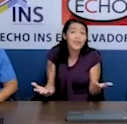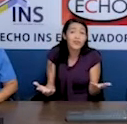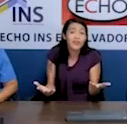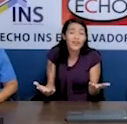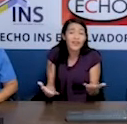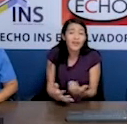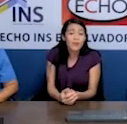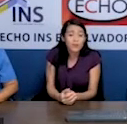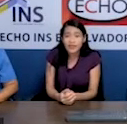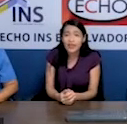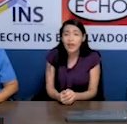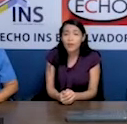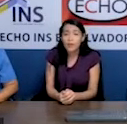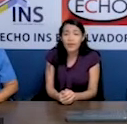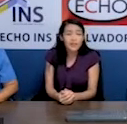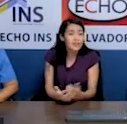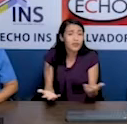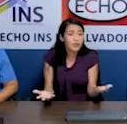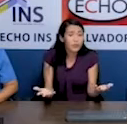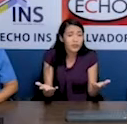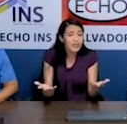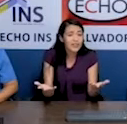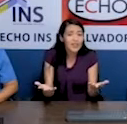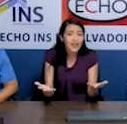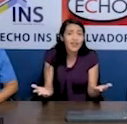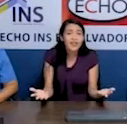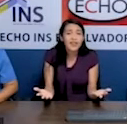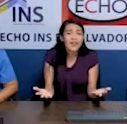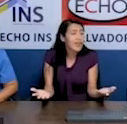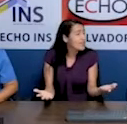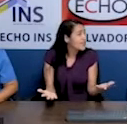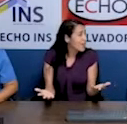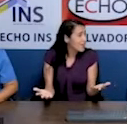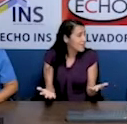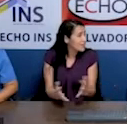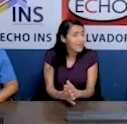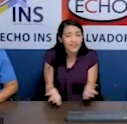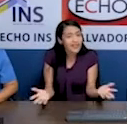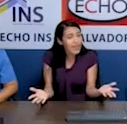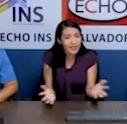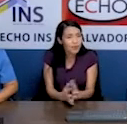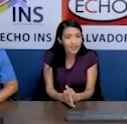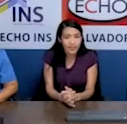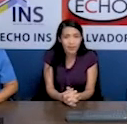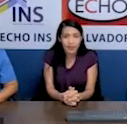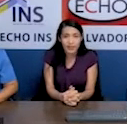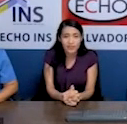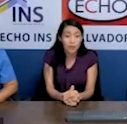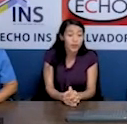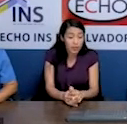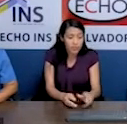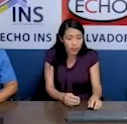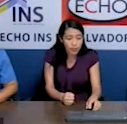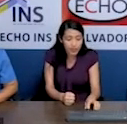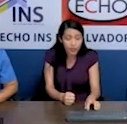Y es ahí donde, bueno, hasta la OPS tiene un curso en línea que es el ABC de psiquiatría en la unidad de